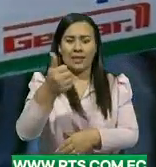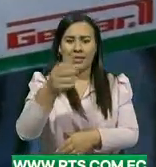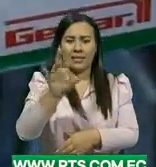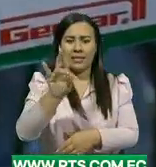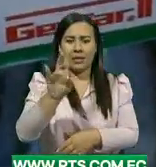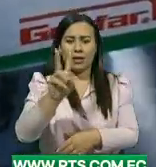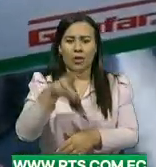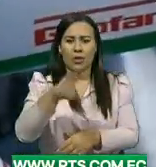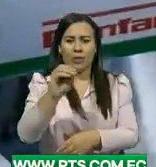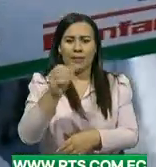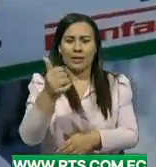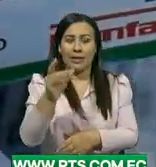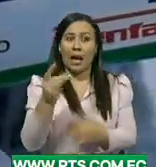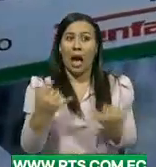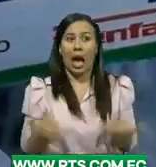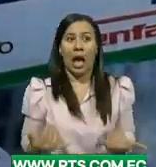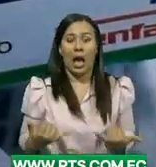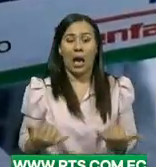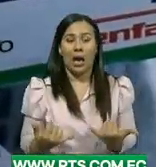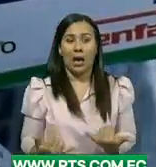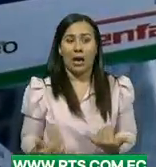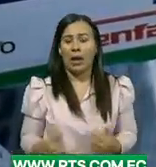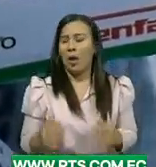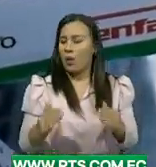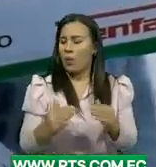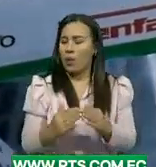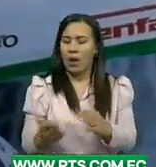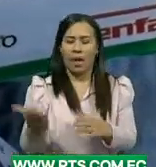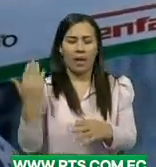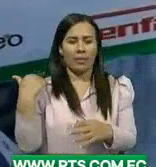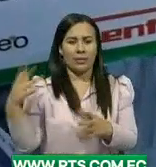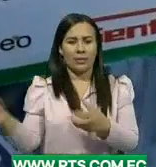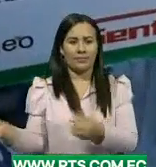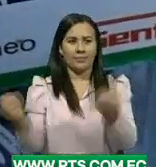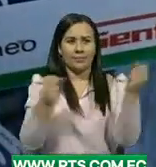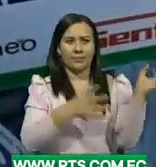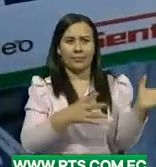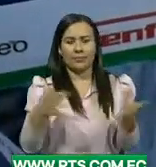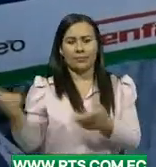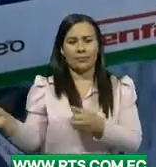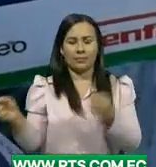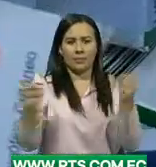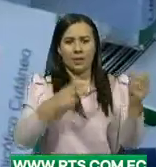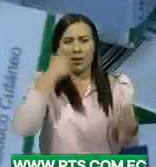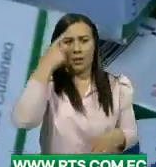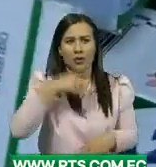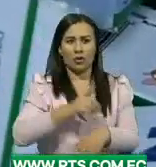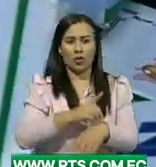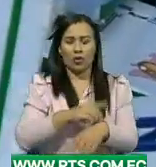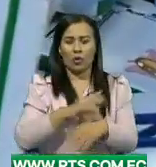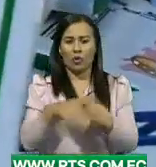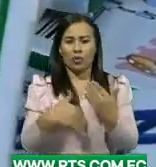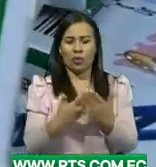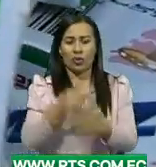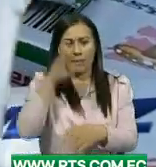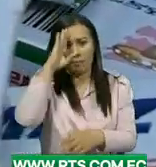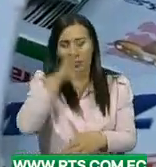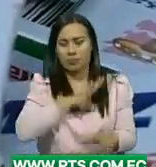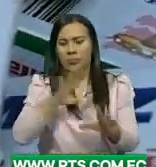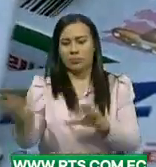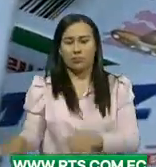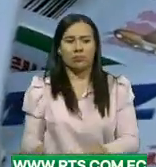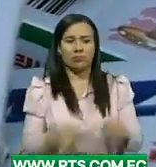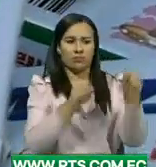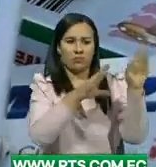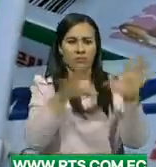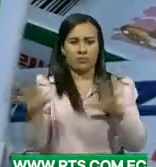2018. Por ahora, y tal como ocurrió con el producto anterior, personal del distrito lo retiró del sitio y lo llevó a sus